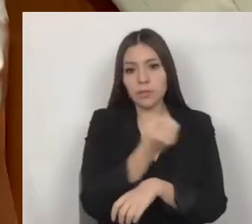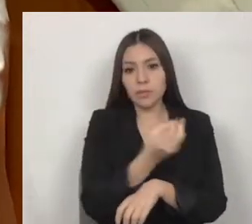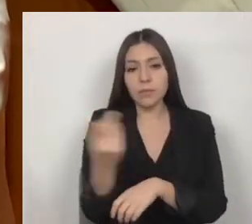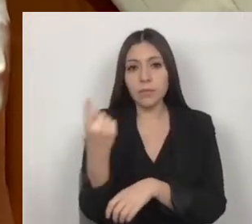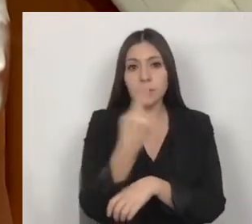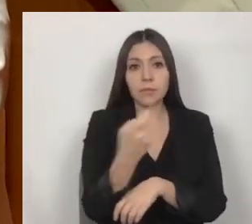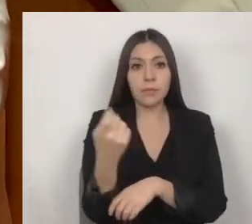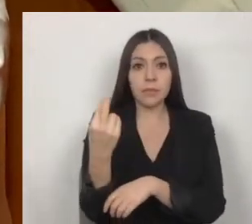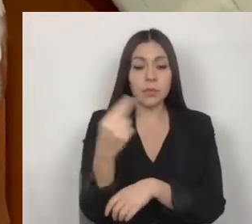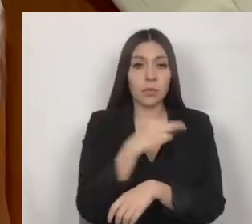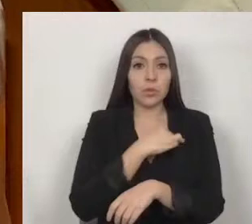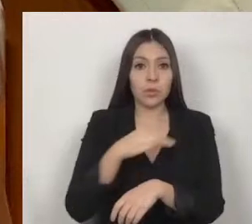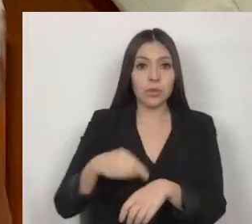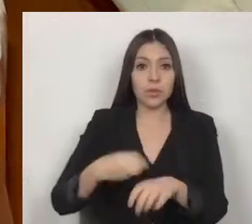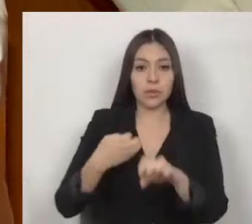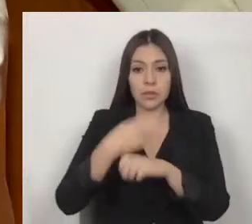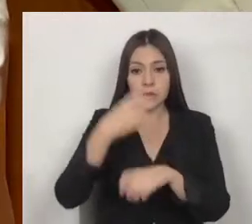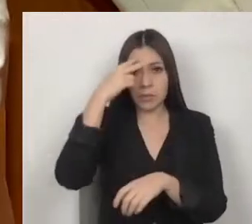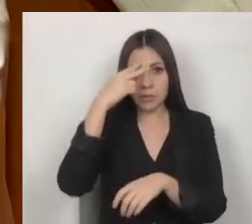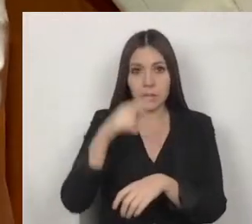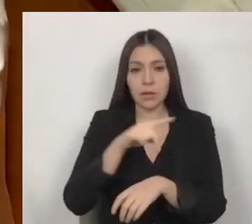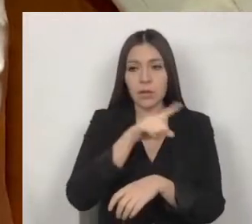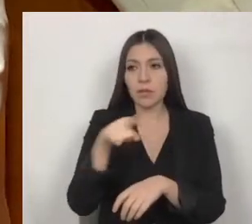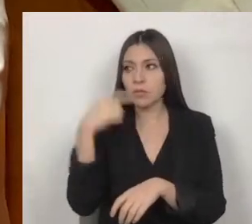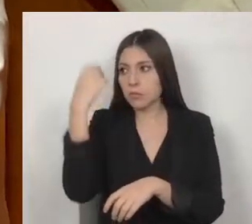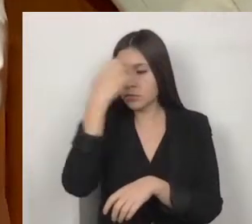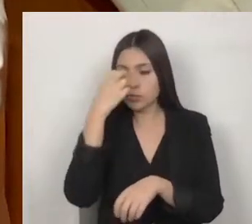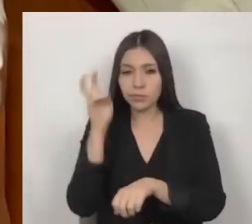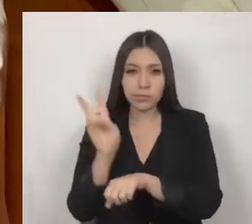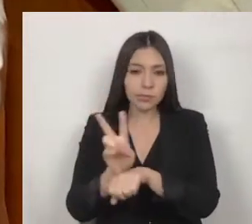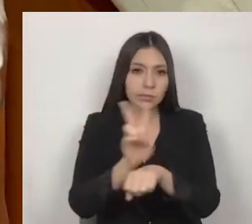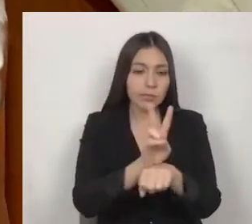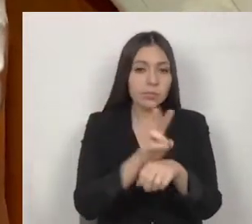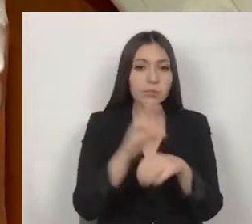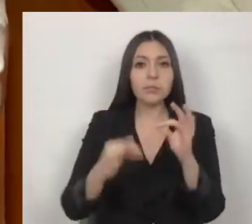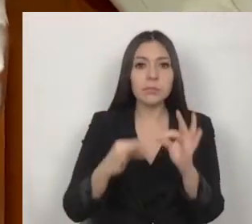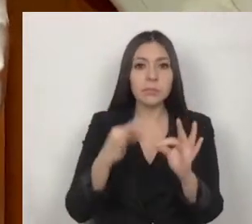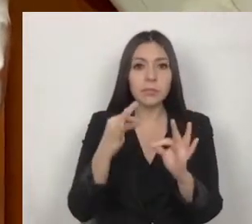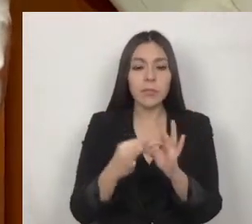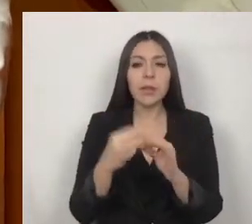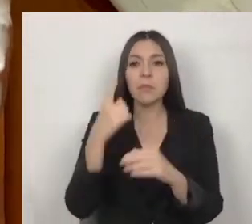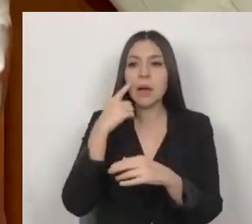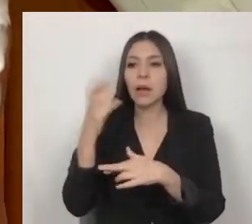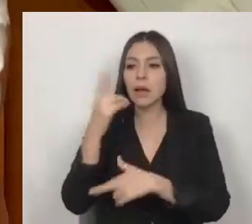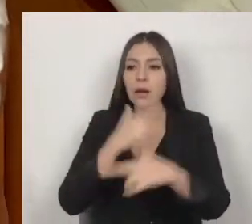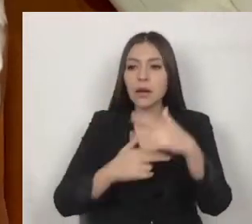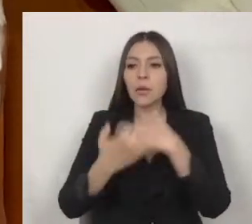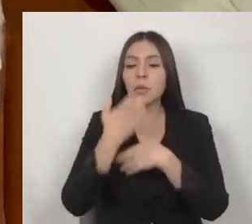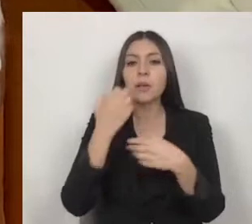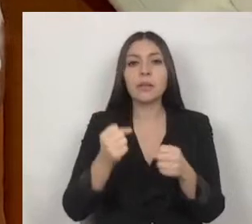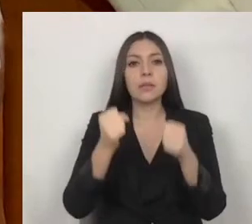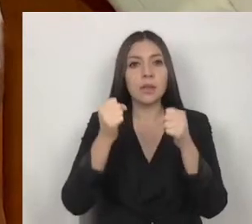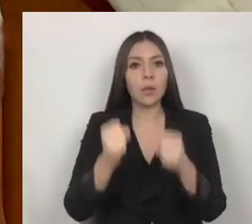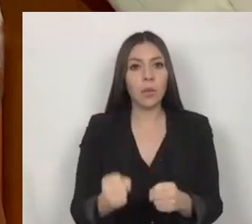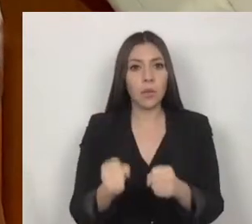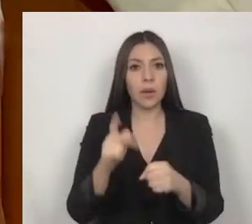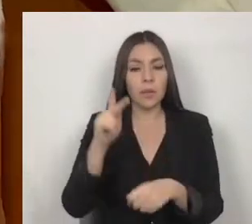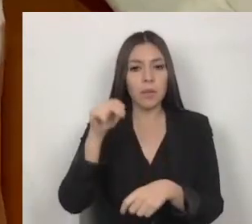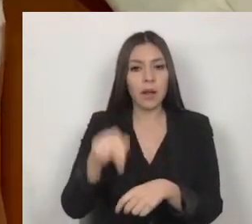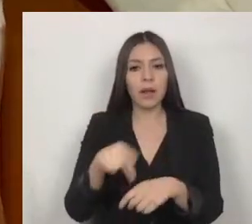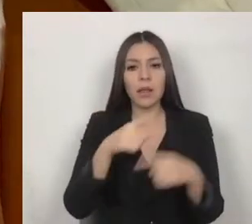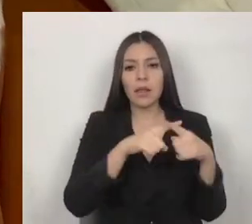Estado de México a que den observancia y cumplimiento al Plan de Regreso Seguro respecto a las actividades esenciales